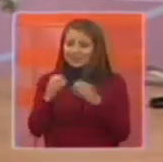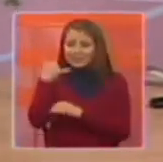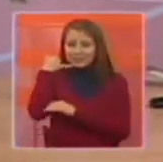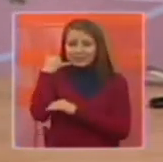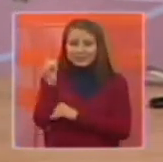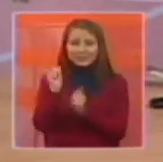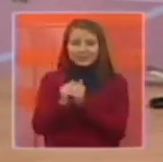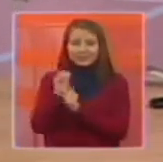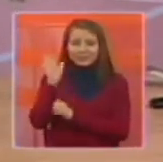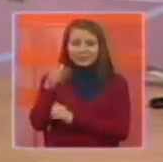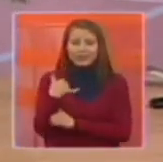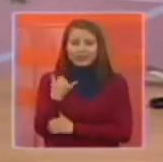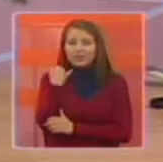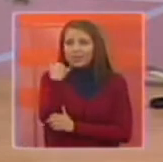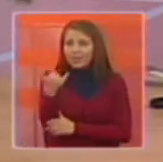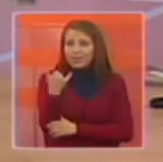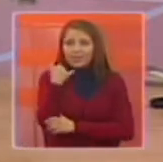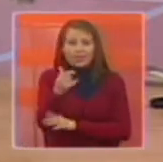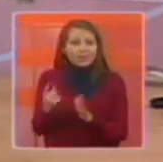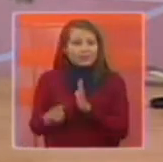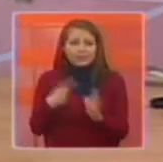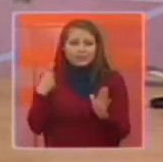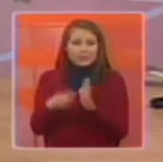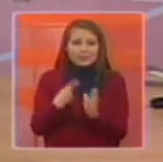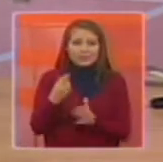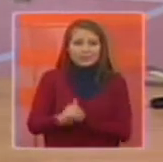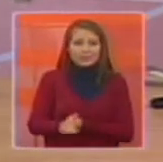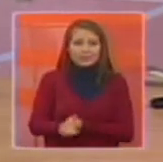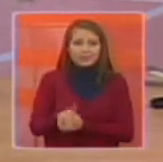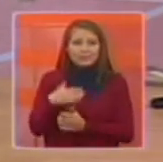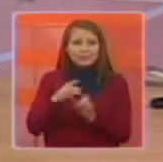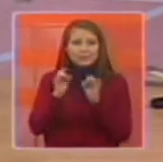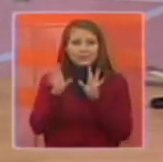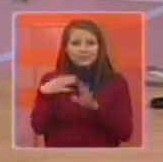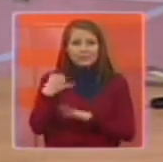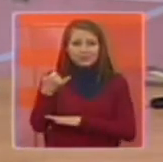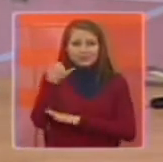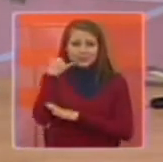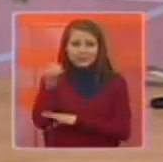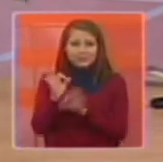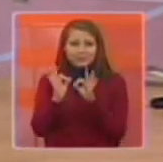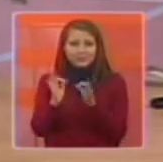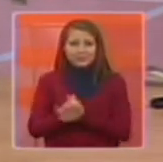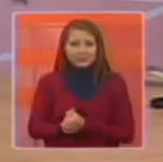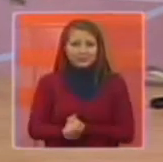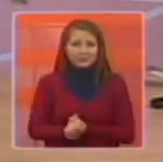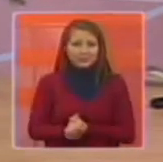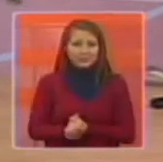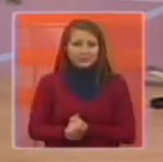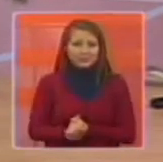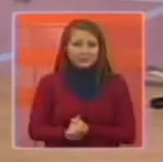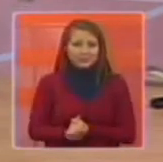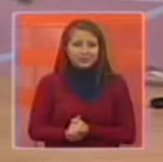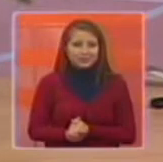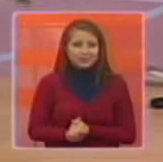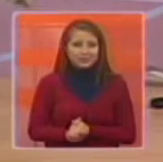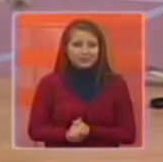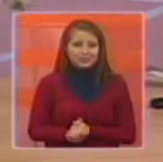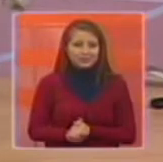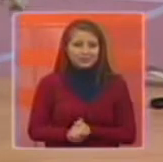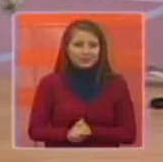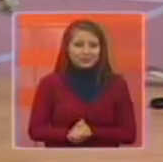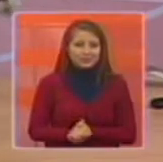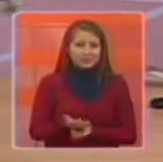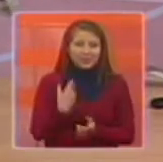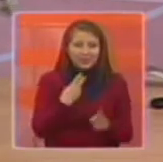comunicarme con usted! He intentado varias veces, pero bueno, al fin me salió la llamada. ¿Judith? Sí. Ah, ya, ya. Es que yo dije, no sé